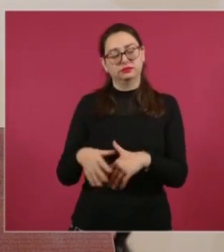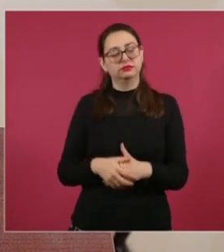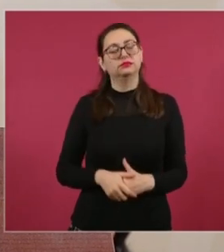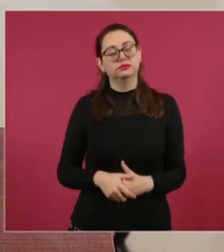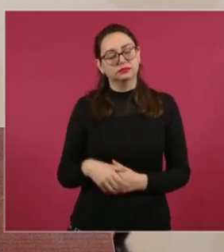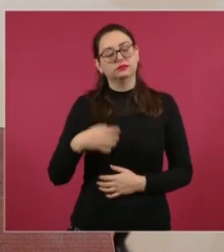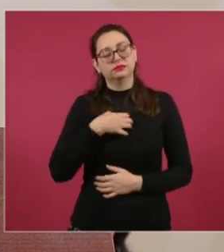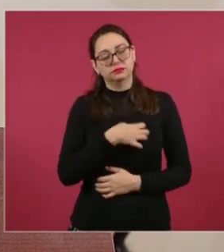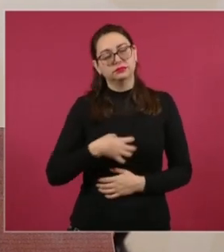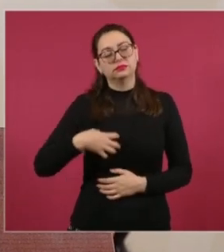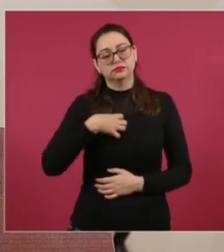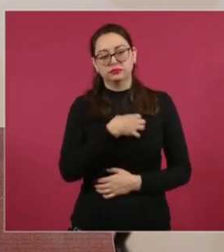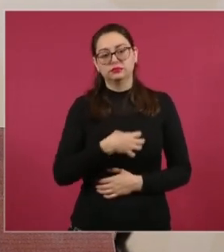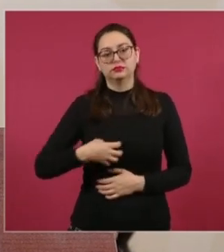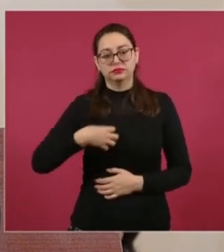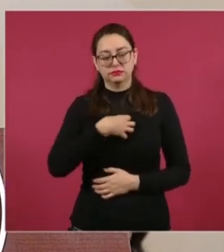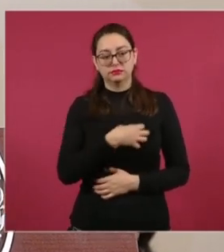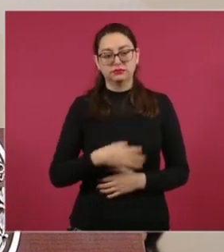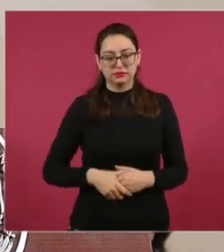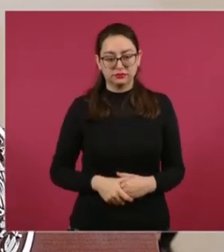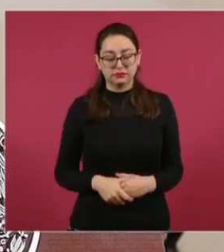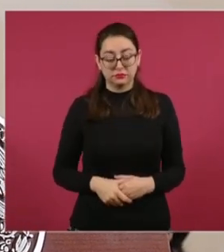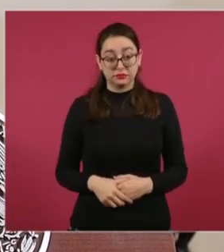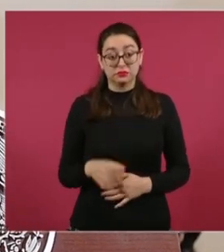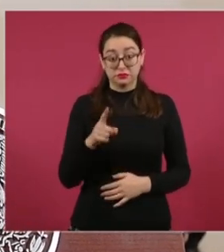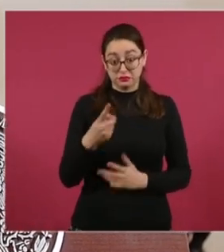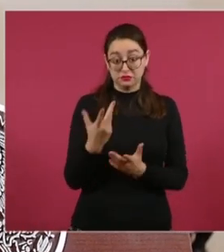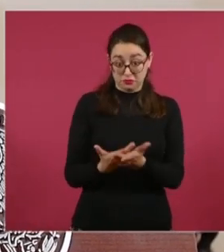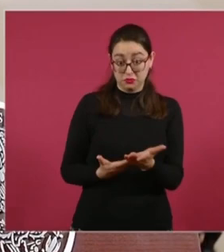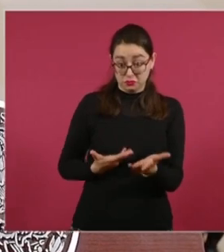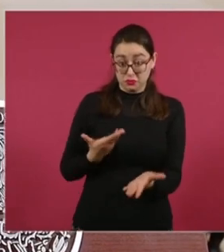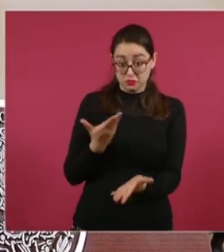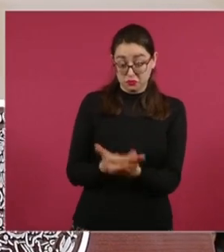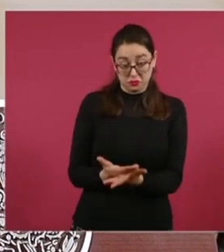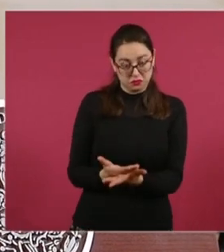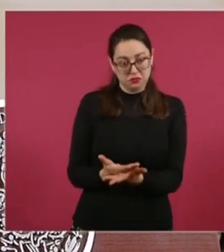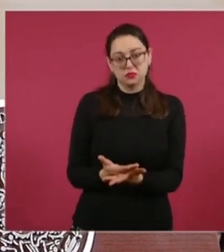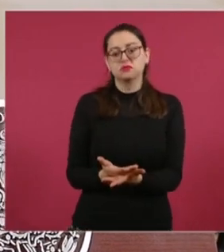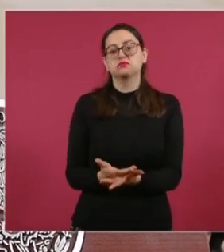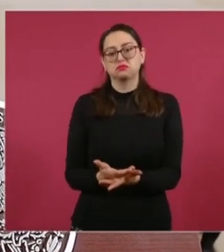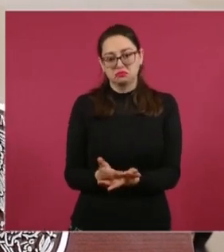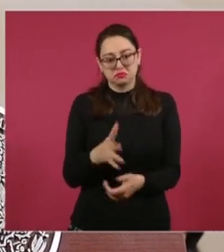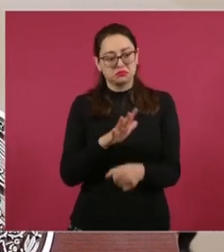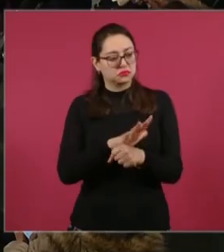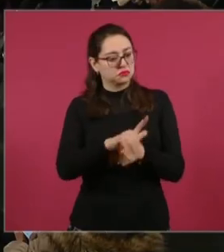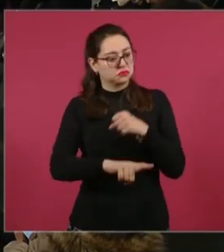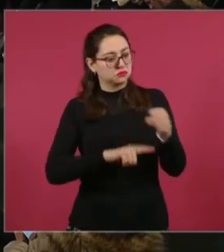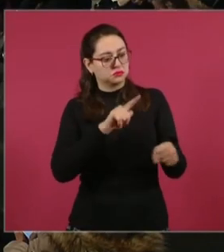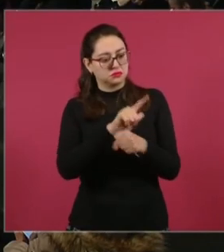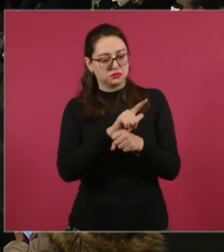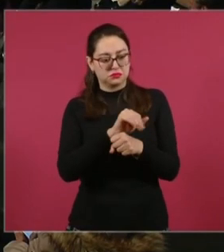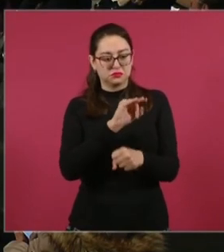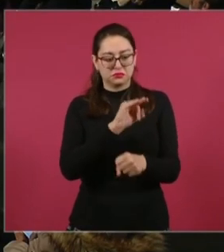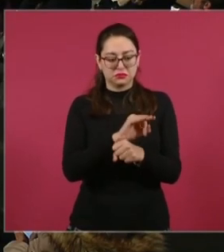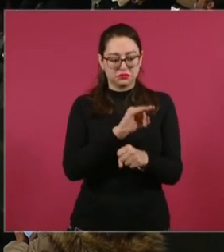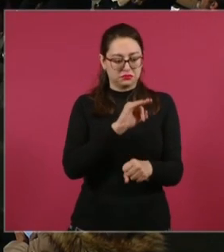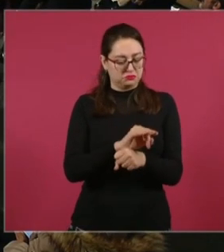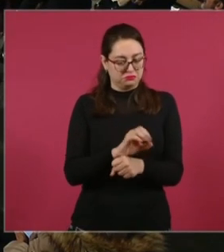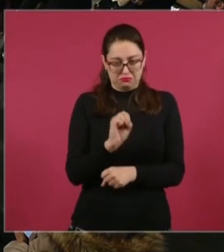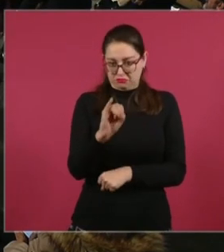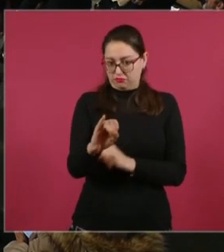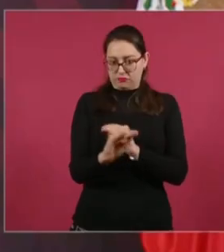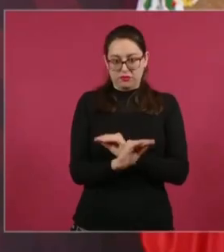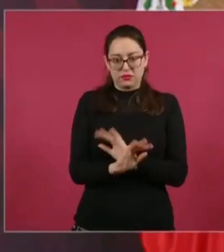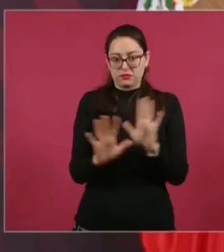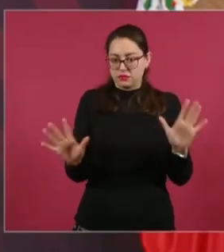Entonces, todo eso que propone en el caso de la protección a los animales, claro